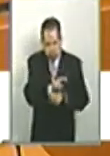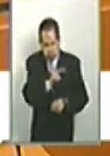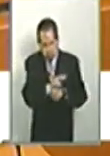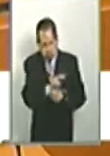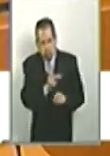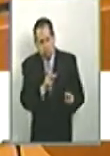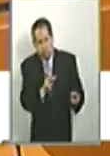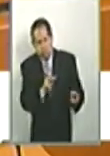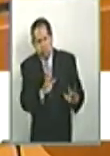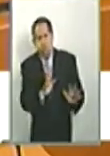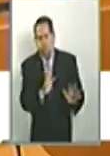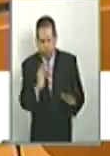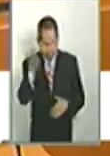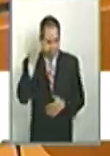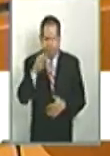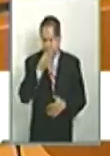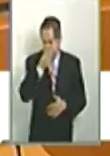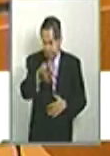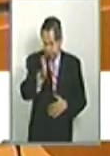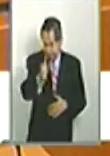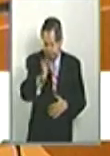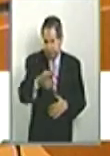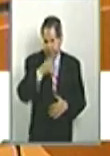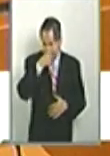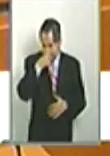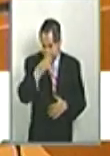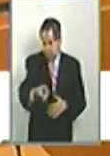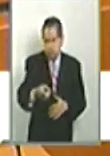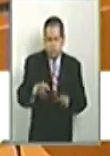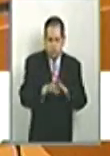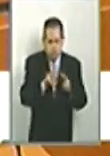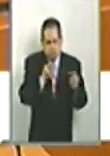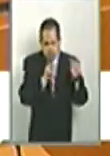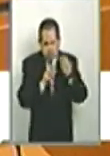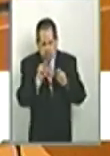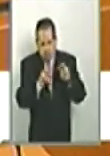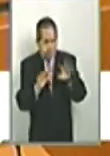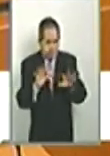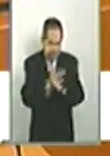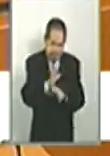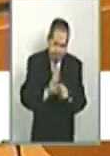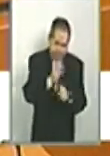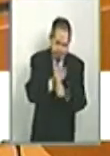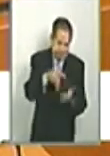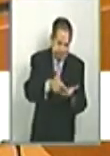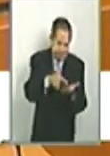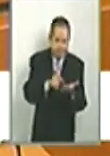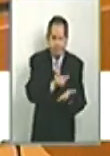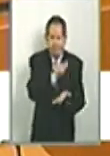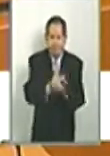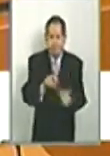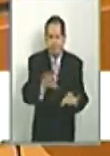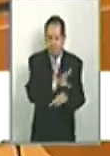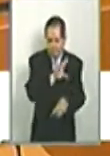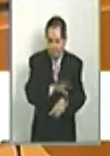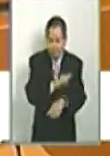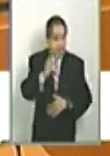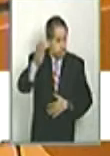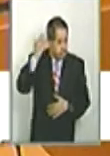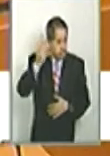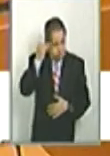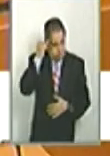ya hemos adelantado el sentido de revisar, de reformar la reforma energética, como lo había